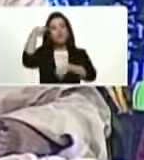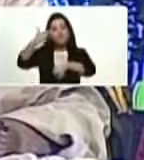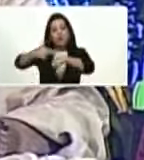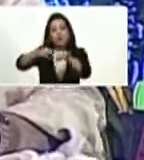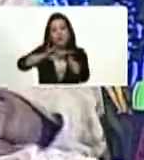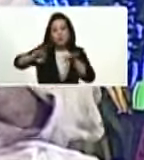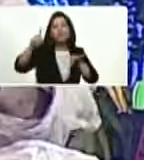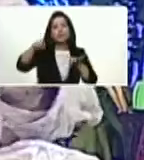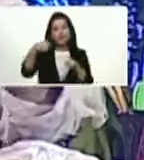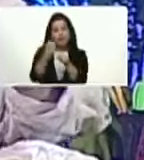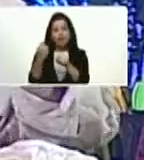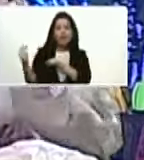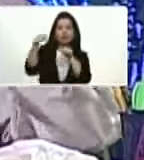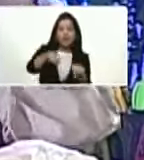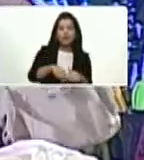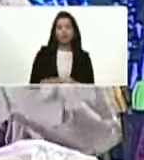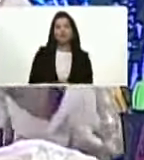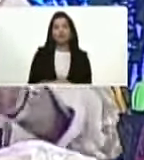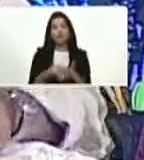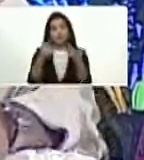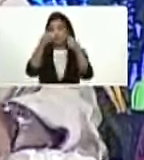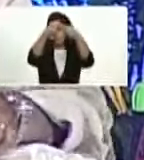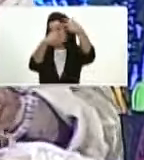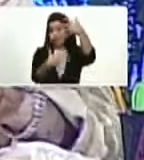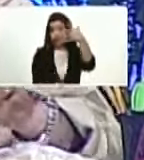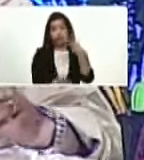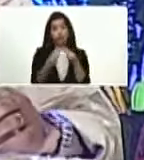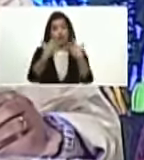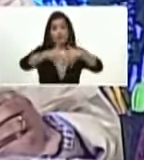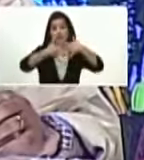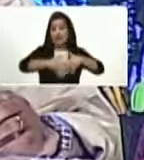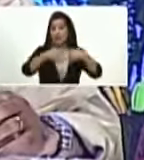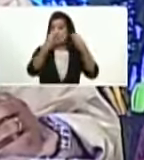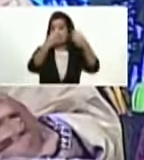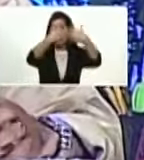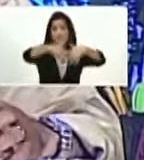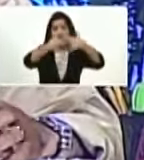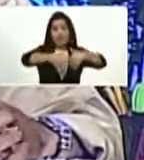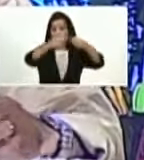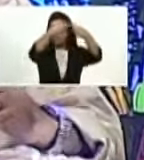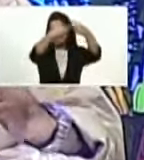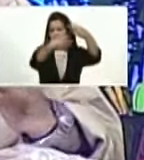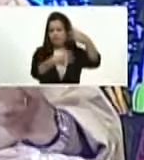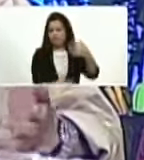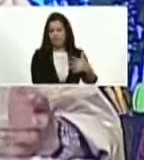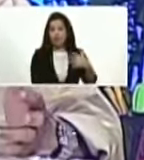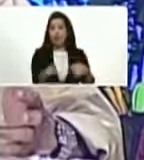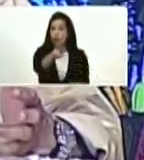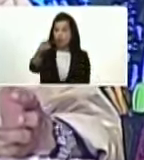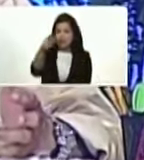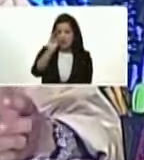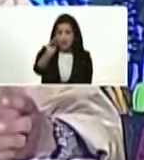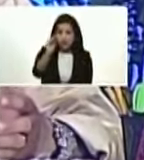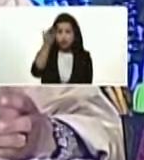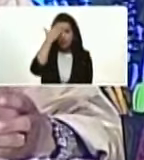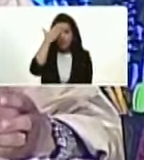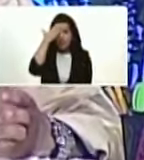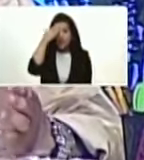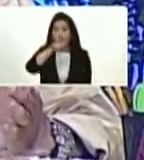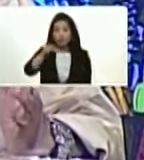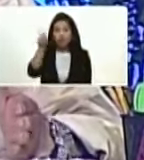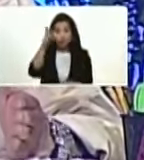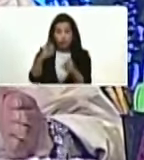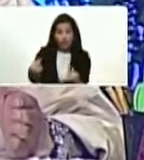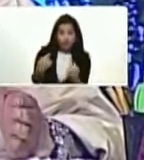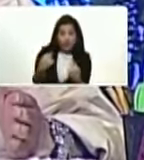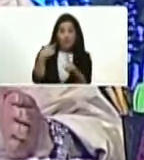ustedes sepan, tengan una visión, todos los que nos están viendo a nivel nacional y también internacional, tengan la visión